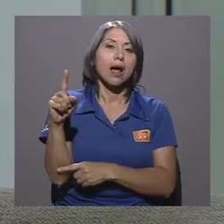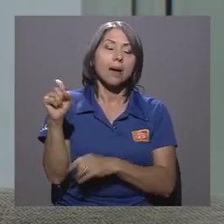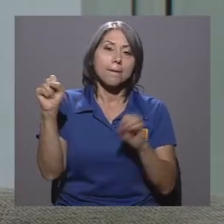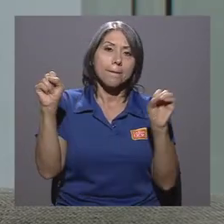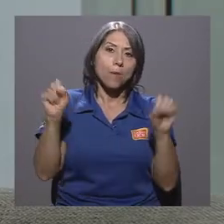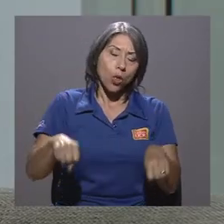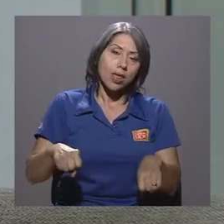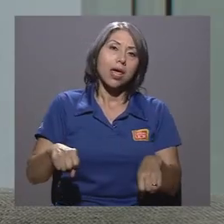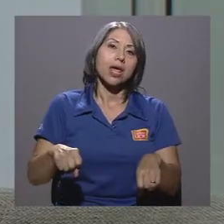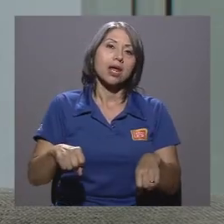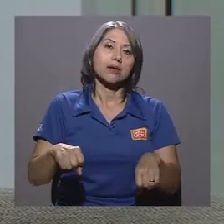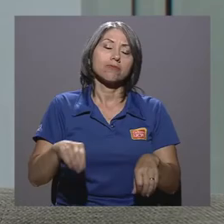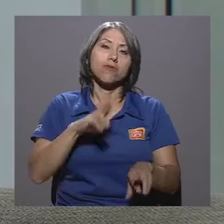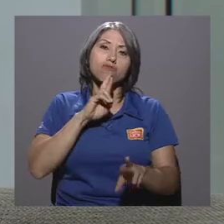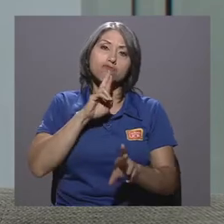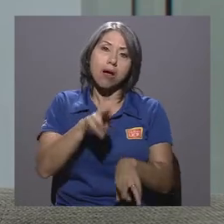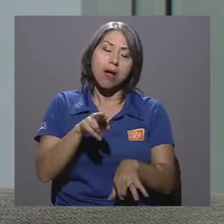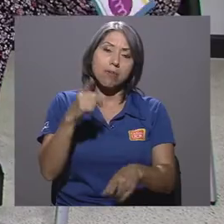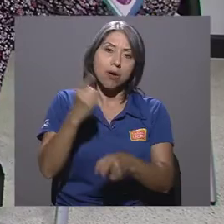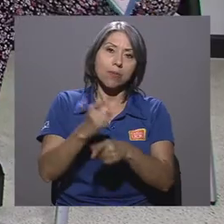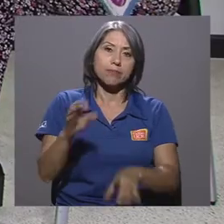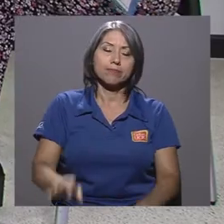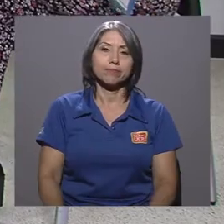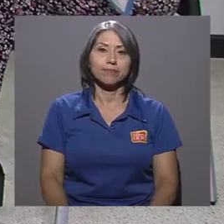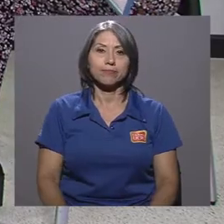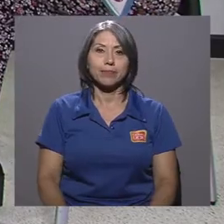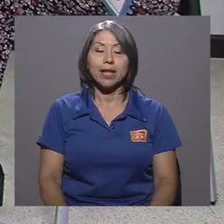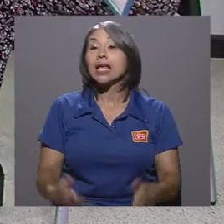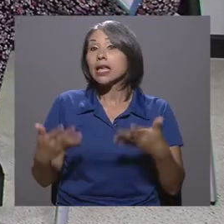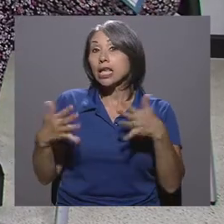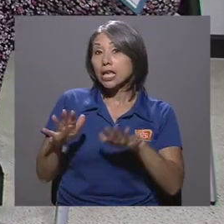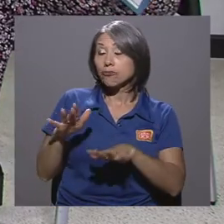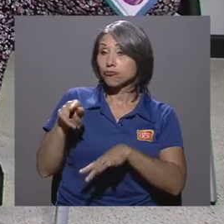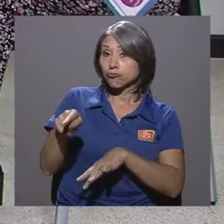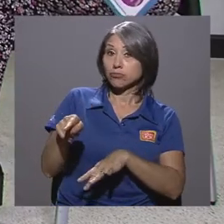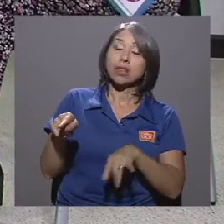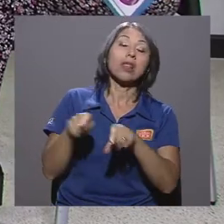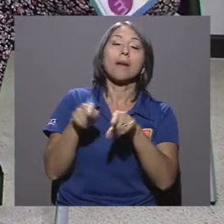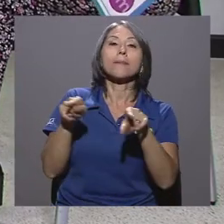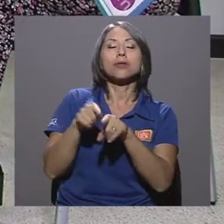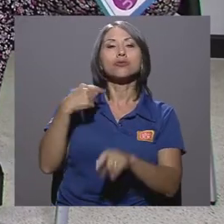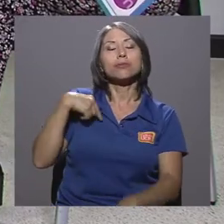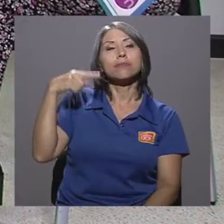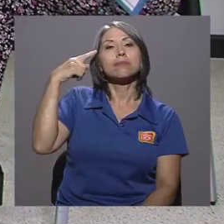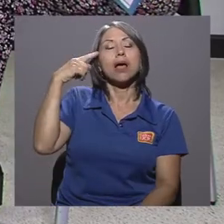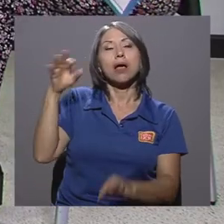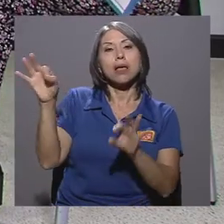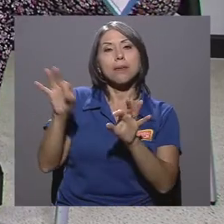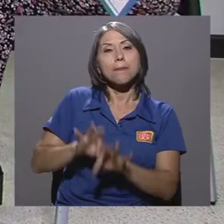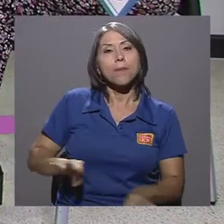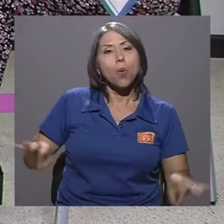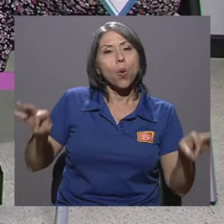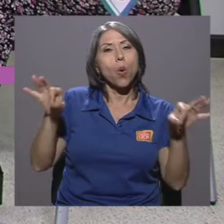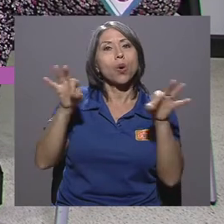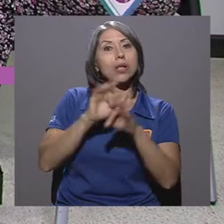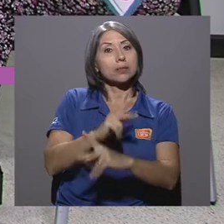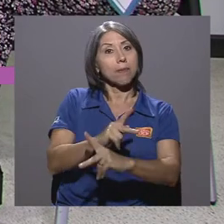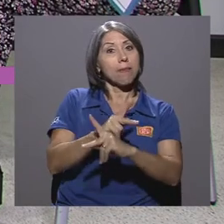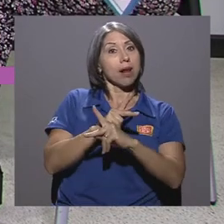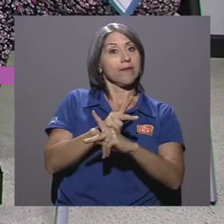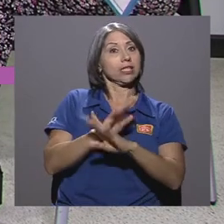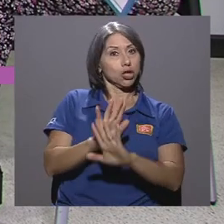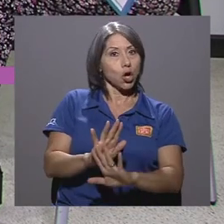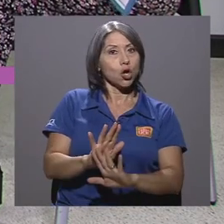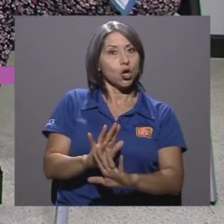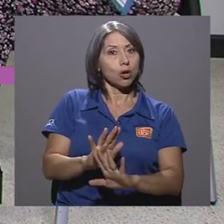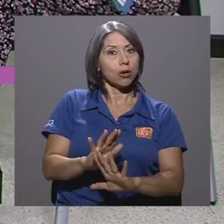poder reaccionar oportunamente. Y a propósito de eso, entonces también estaba pensando la importancia de la prevención, ¿verdad? Que